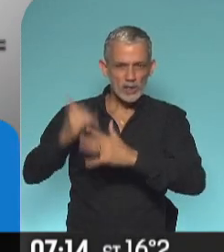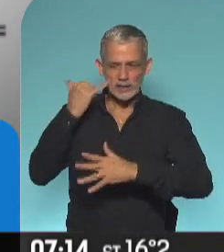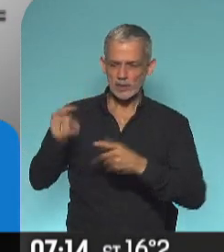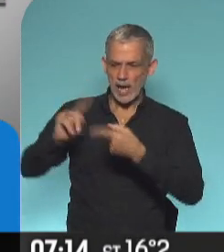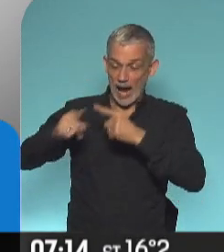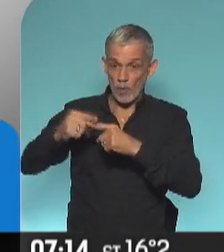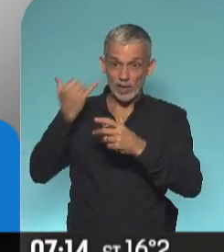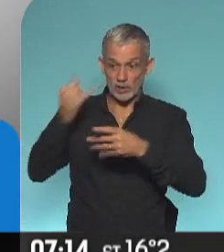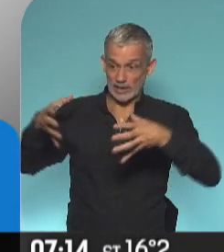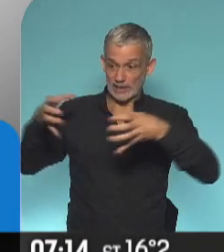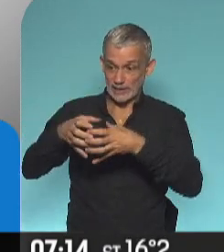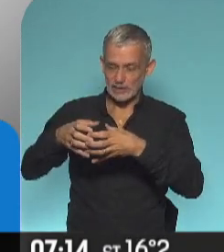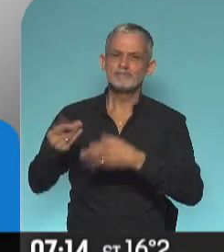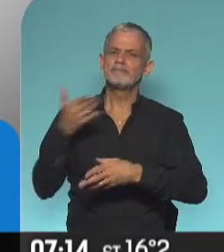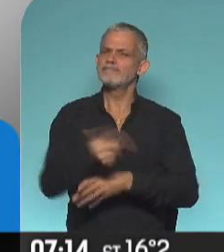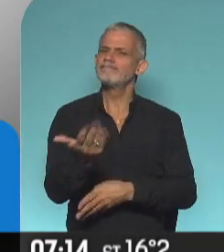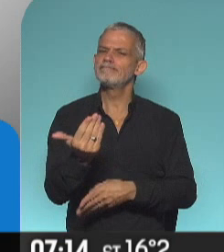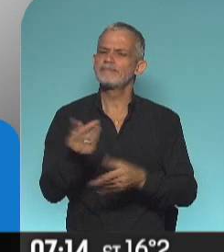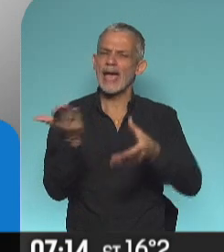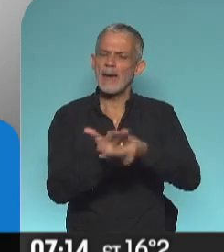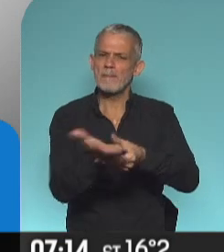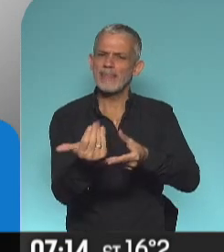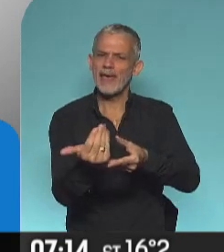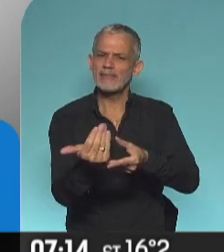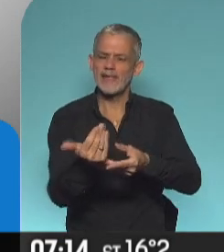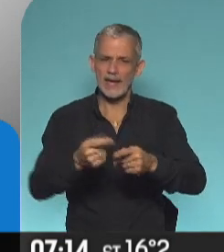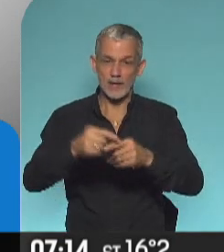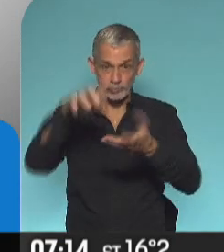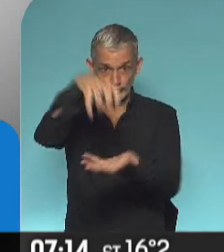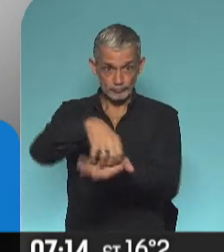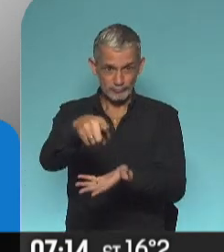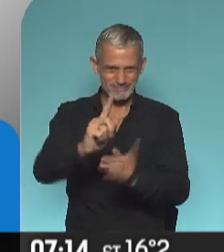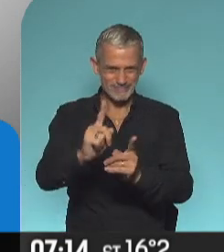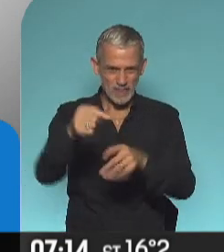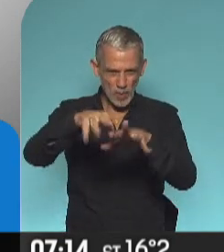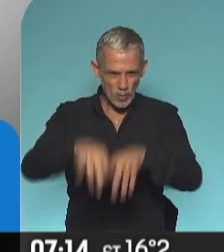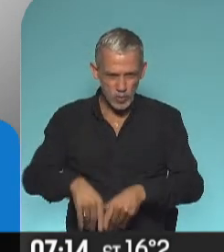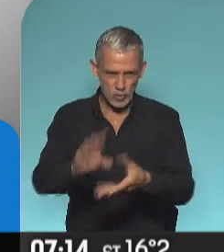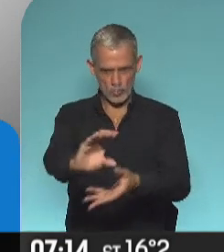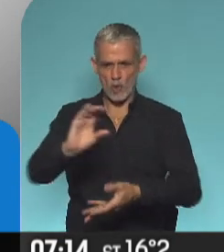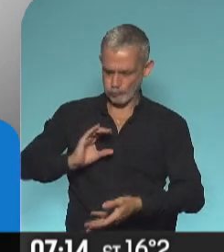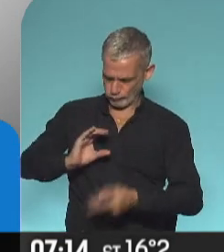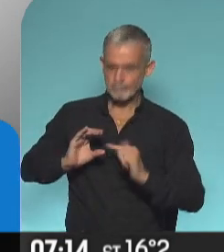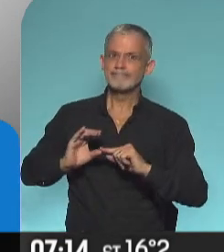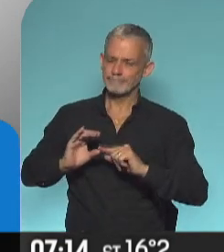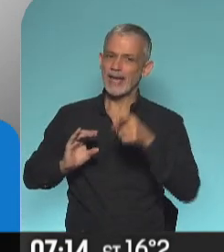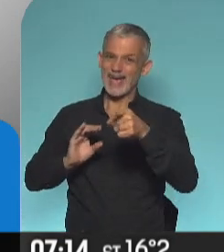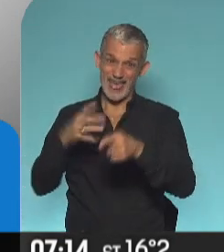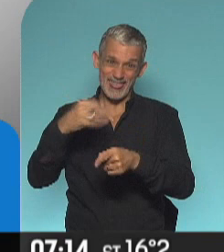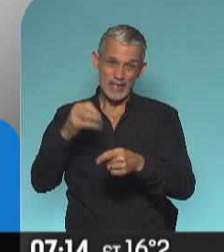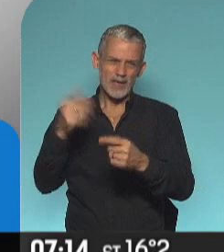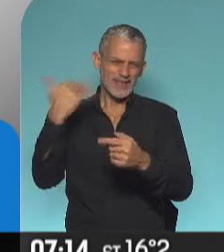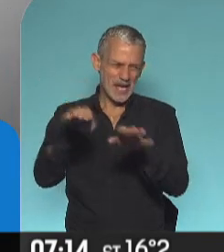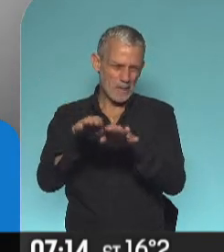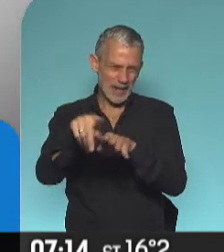acuerdo pedirle el expediente a la Cámara de lo Contencioso Administrativo. Este es el tribunal que debía fallar